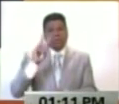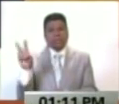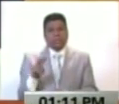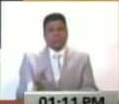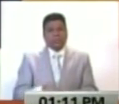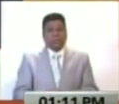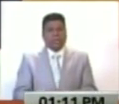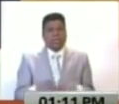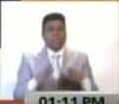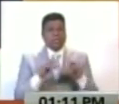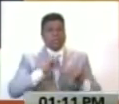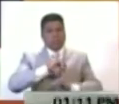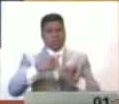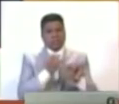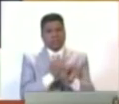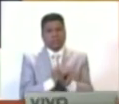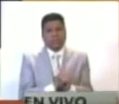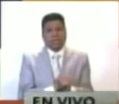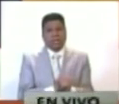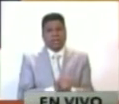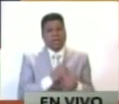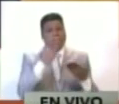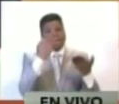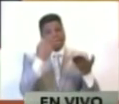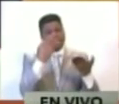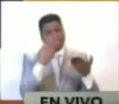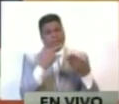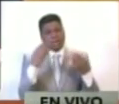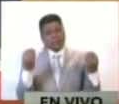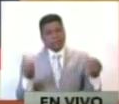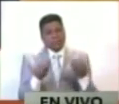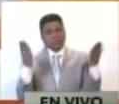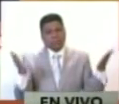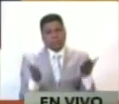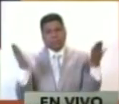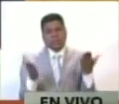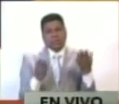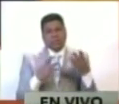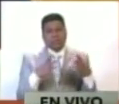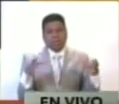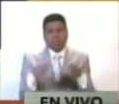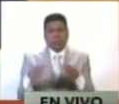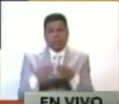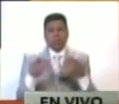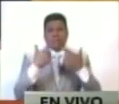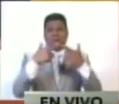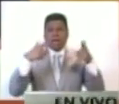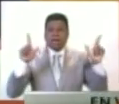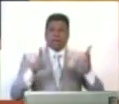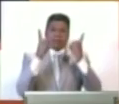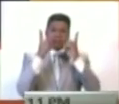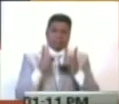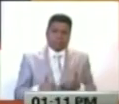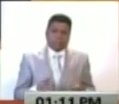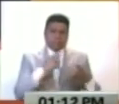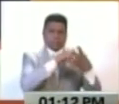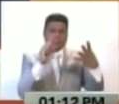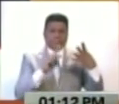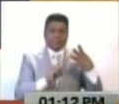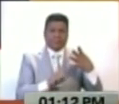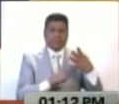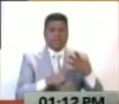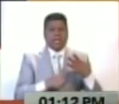de un orden internacional, la revitalización del movimiento, el derecho a la libre determinación, el derecho